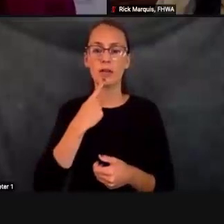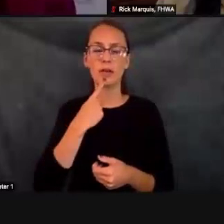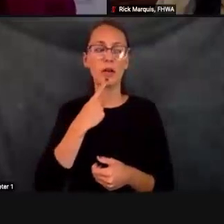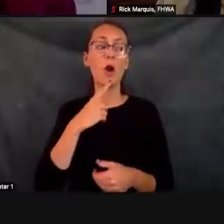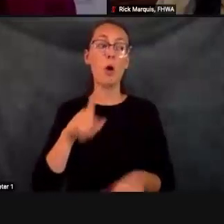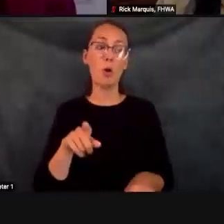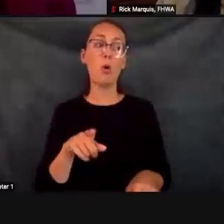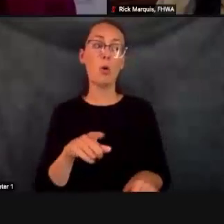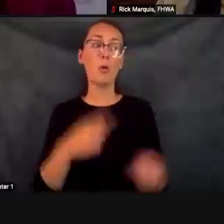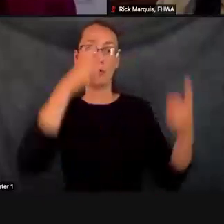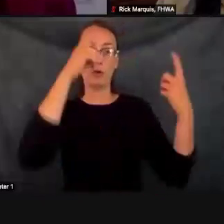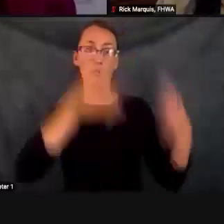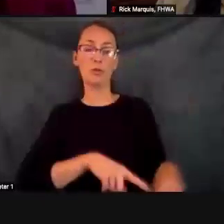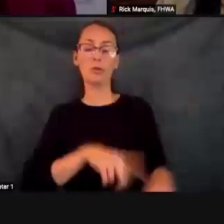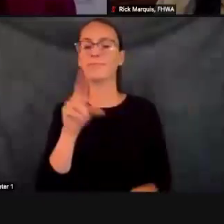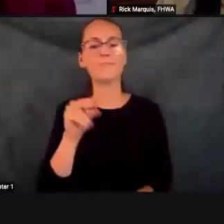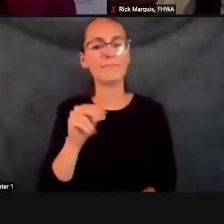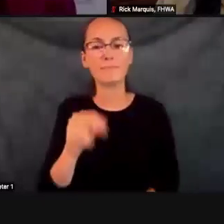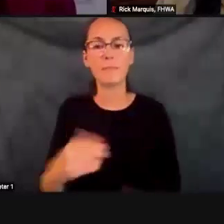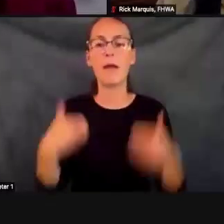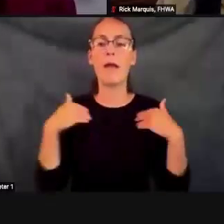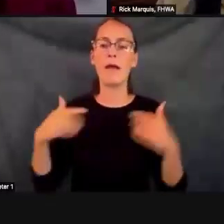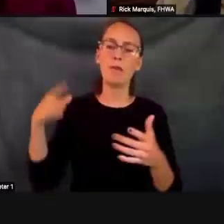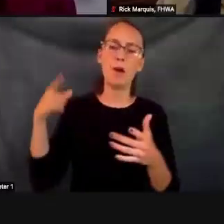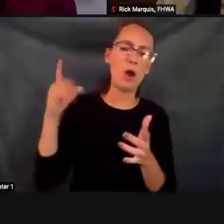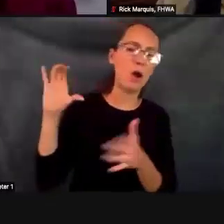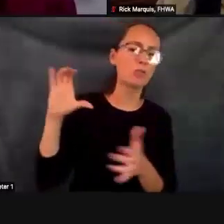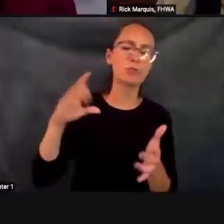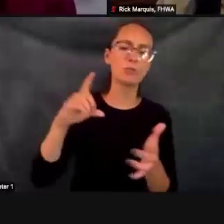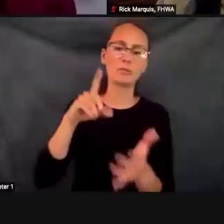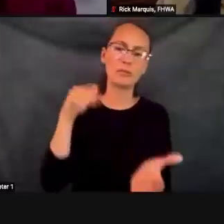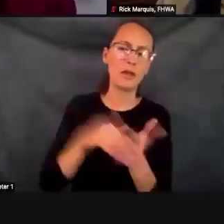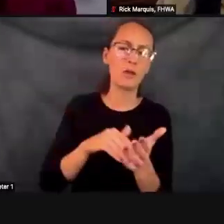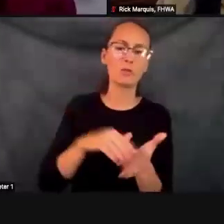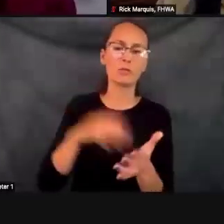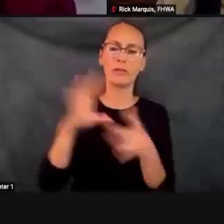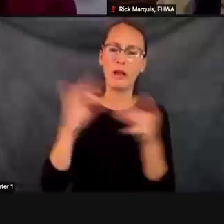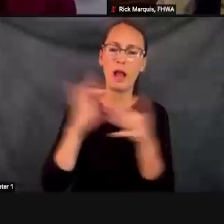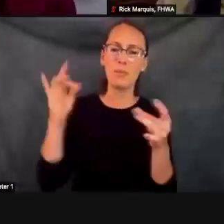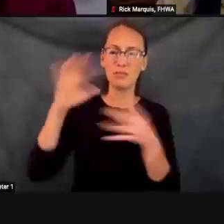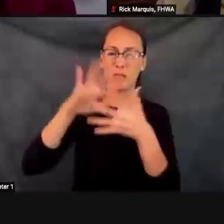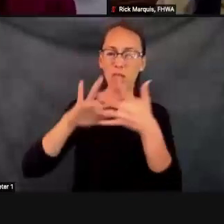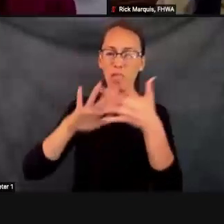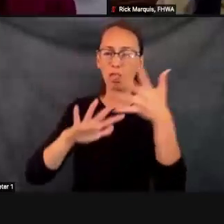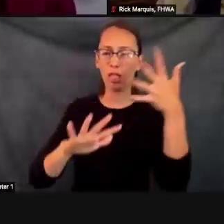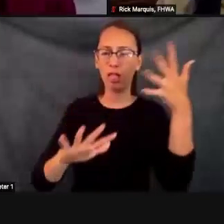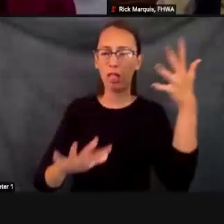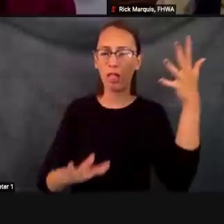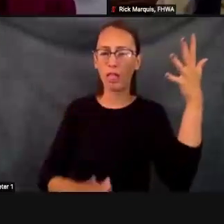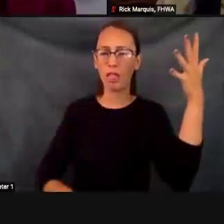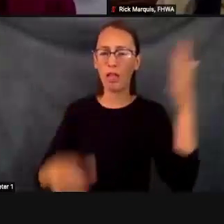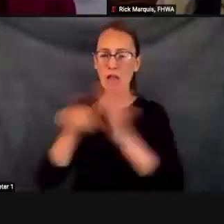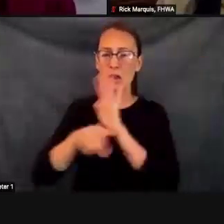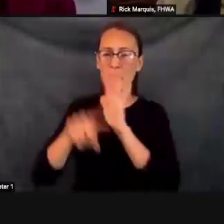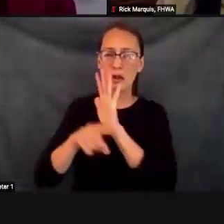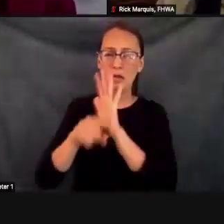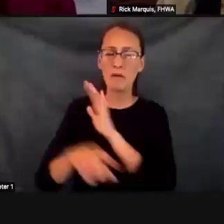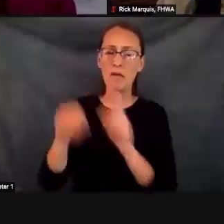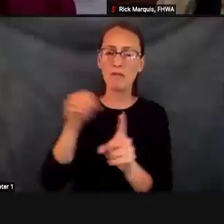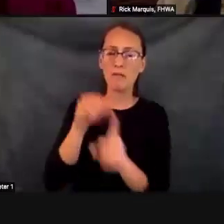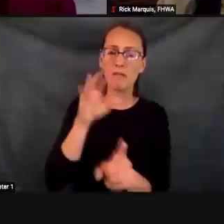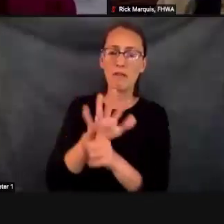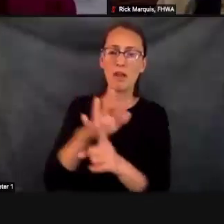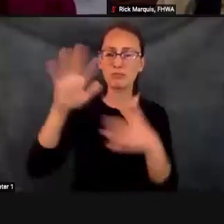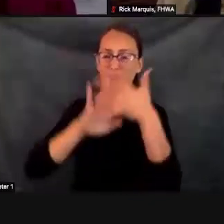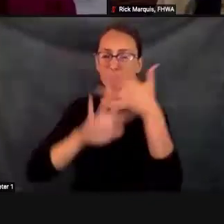que es posible tener consenso. Tiene que leer los miles de comentarios. Tiene que leer todo de